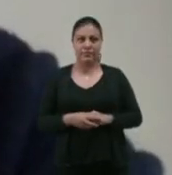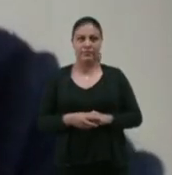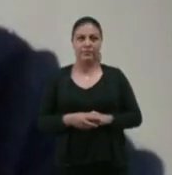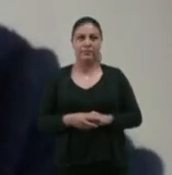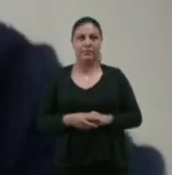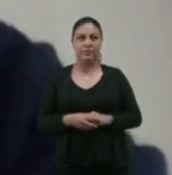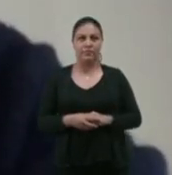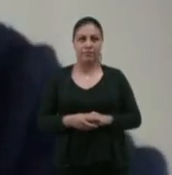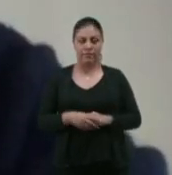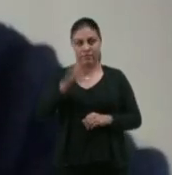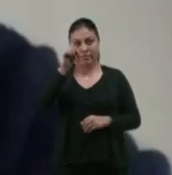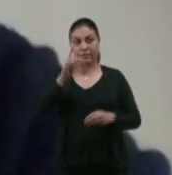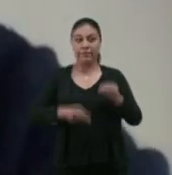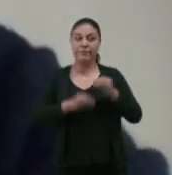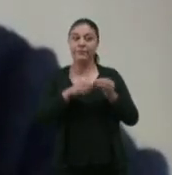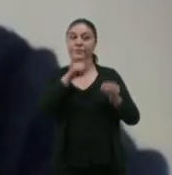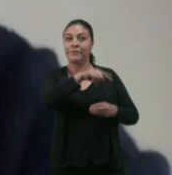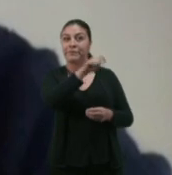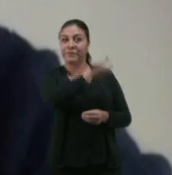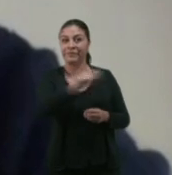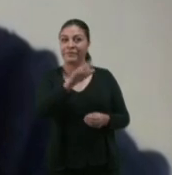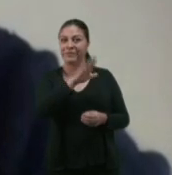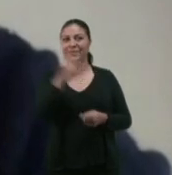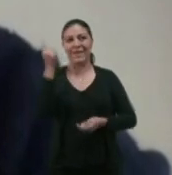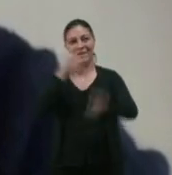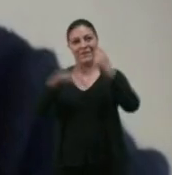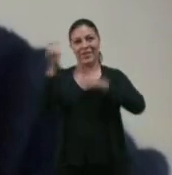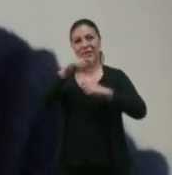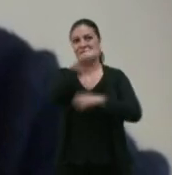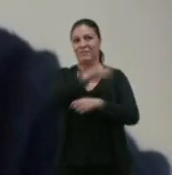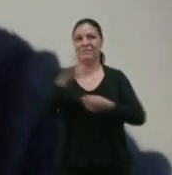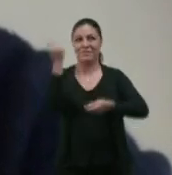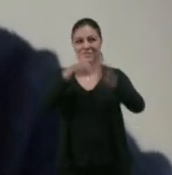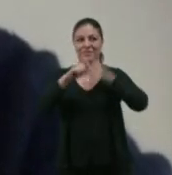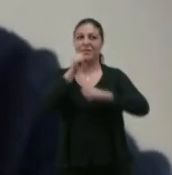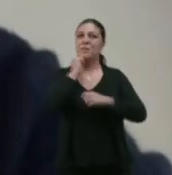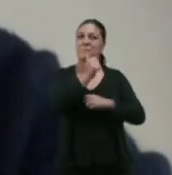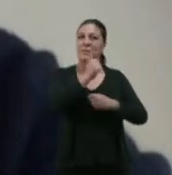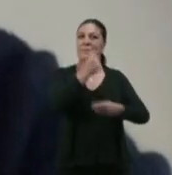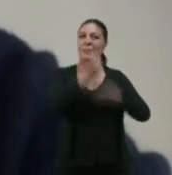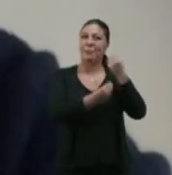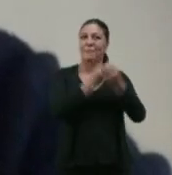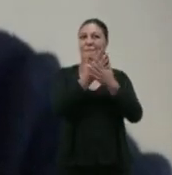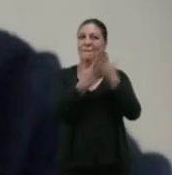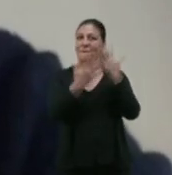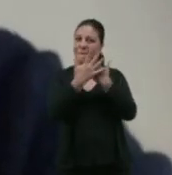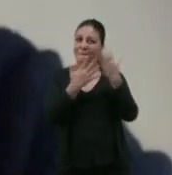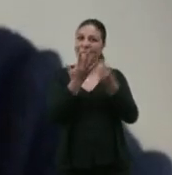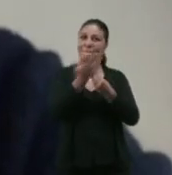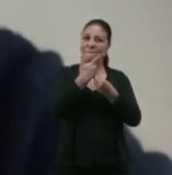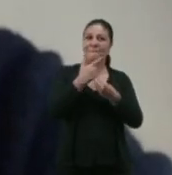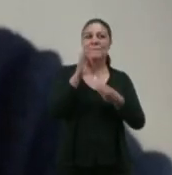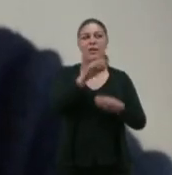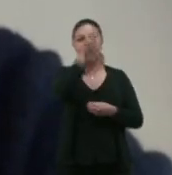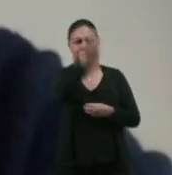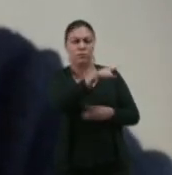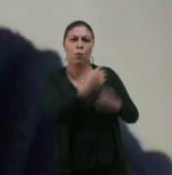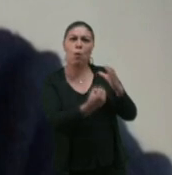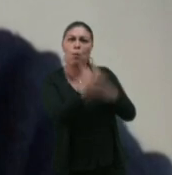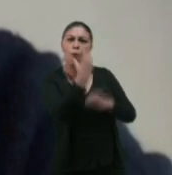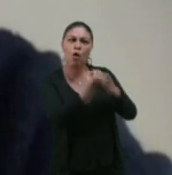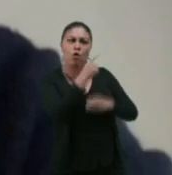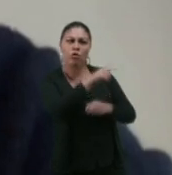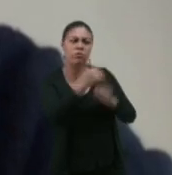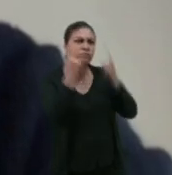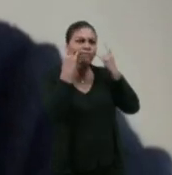para los vendedores. Los vendedores, antes aquel artesano, fabricante o importador, el que sea, que tenía un buen producto, típicamente